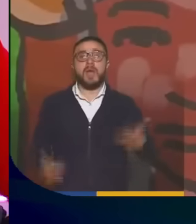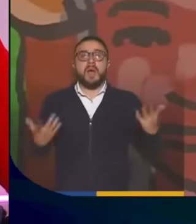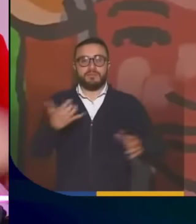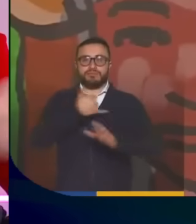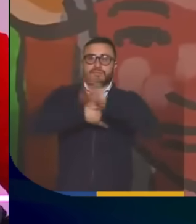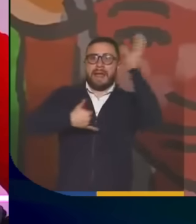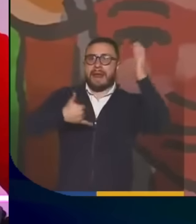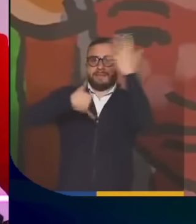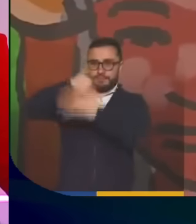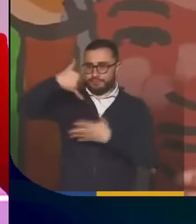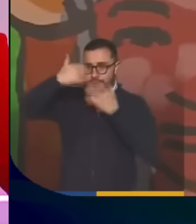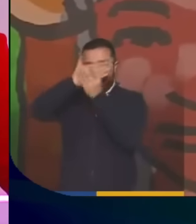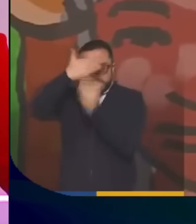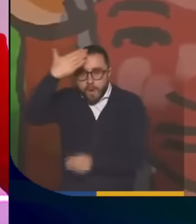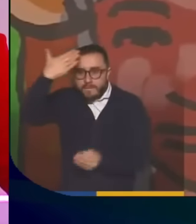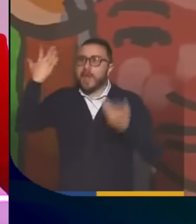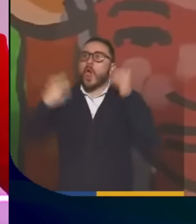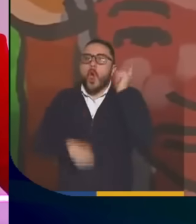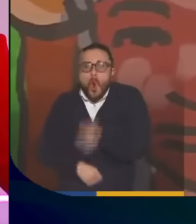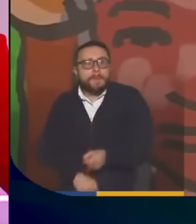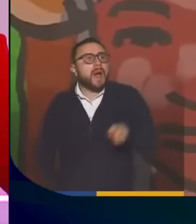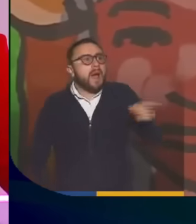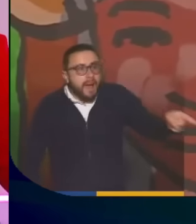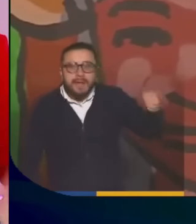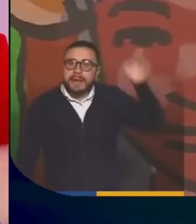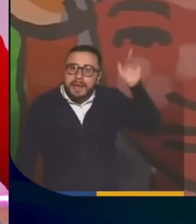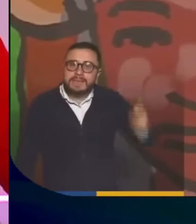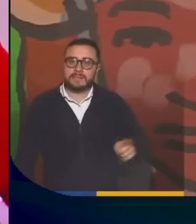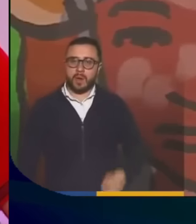parte de la Colombia pobre no tienen los recursos